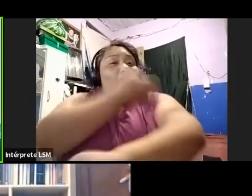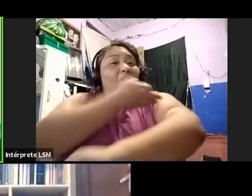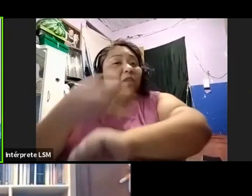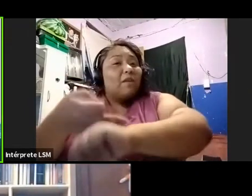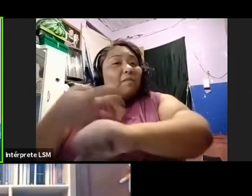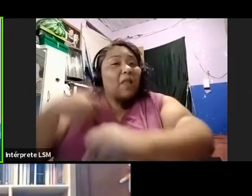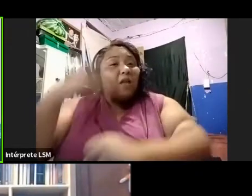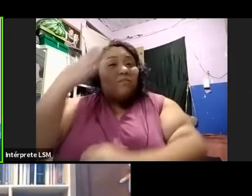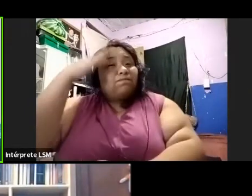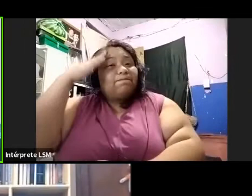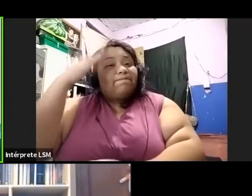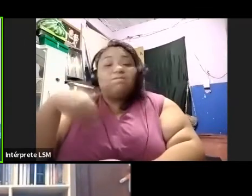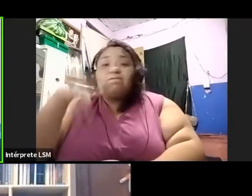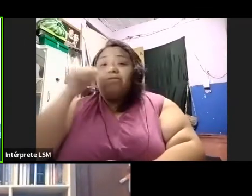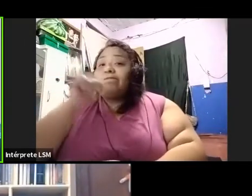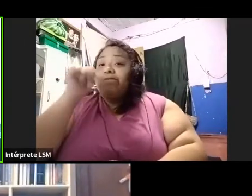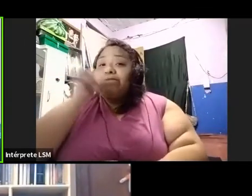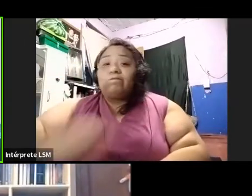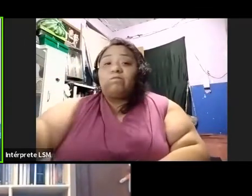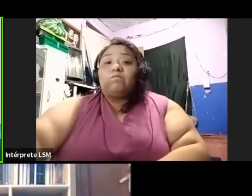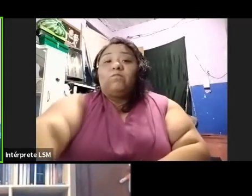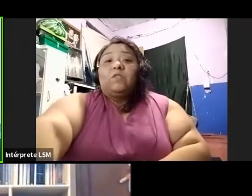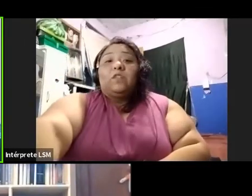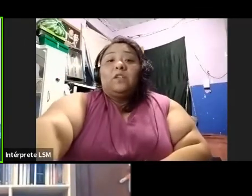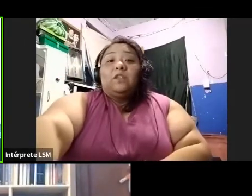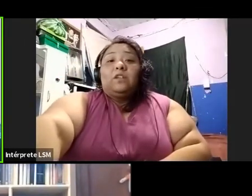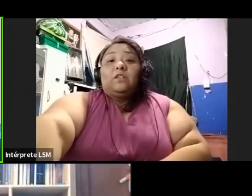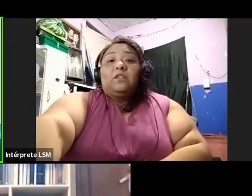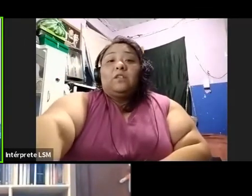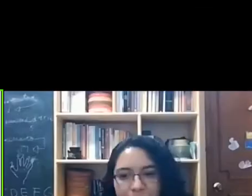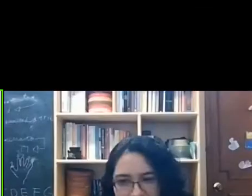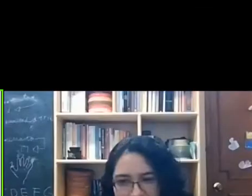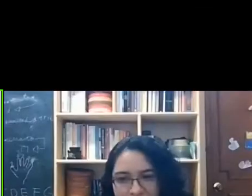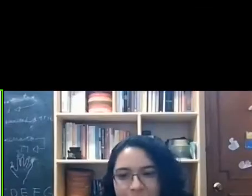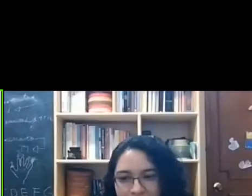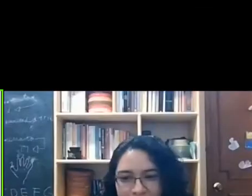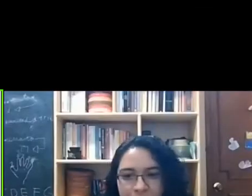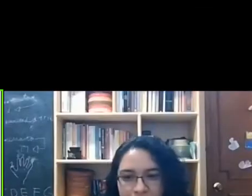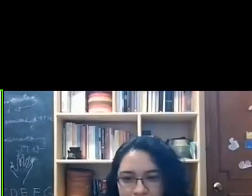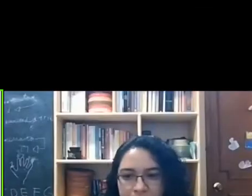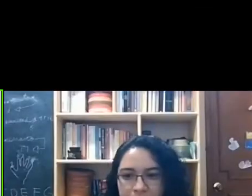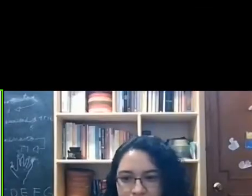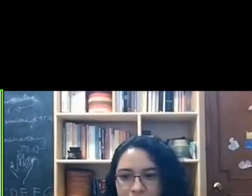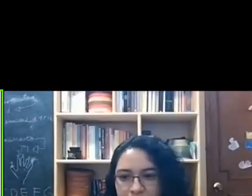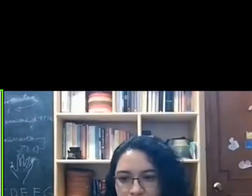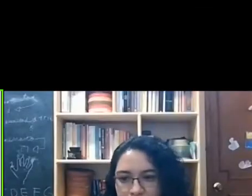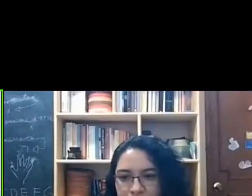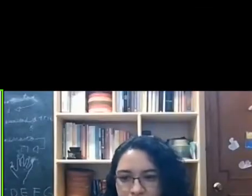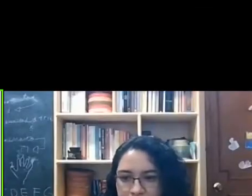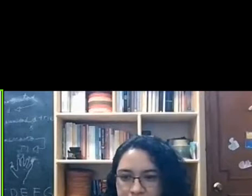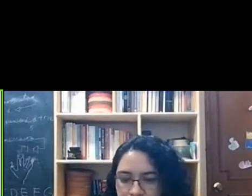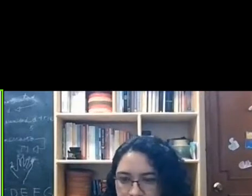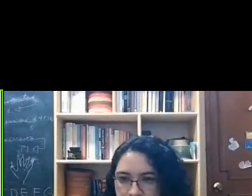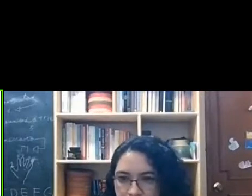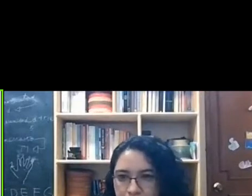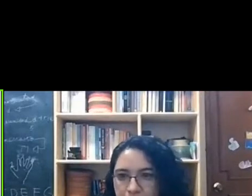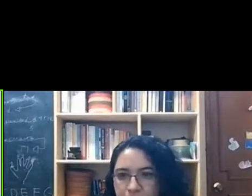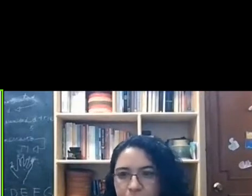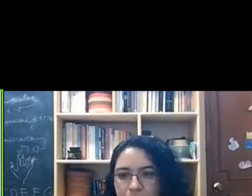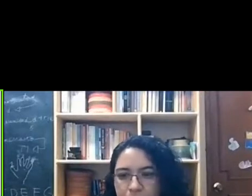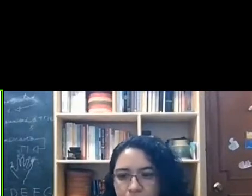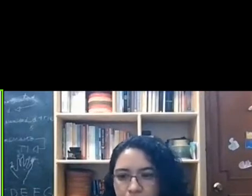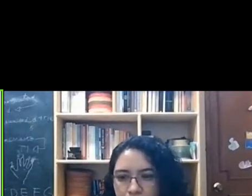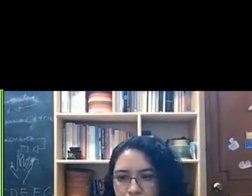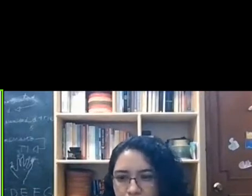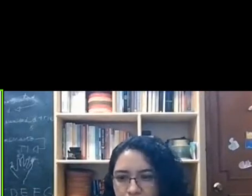voluntariado y demás, creo que también tiene mucho que ver con esta, con este interés también de